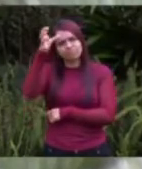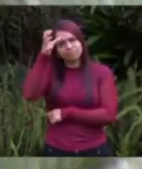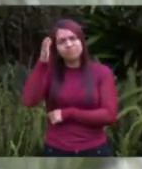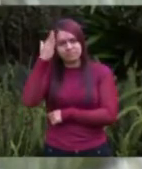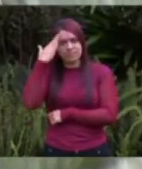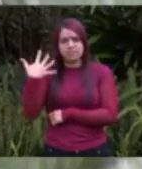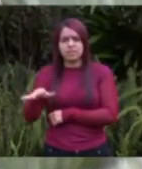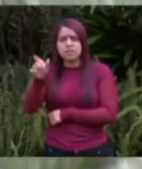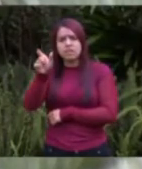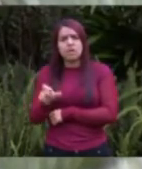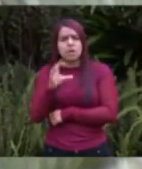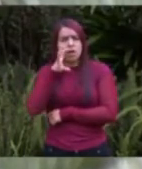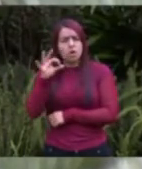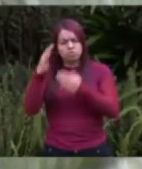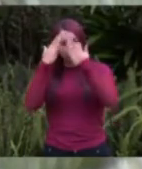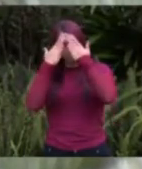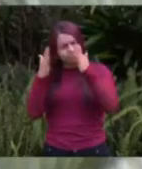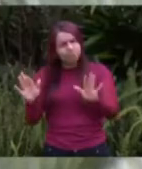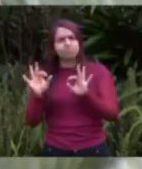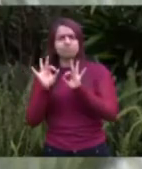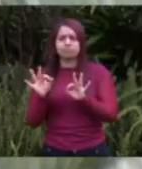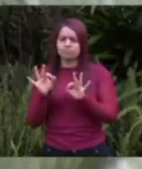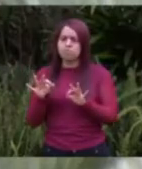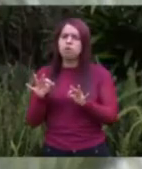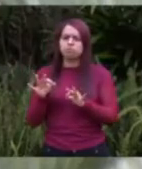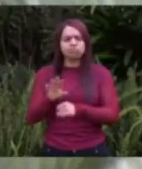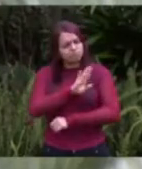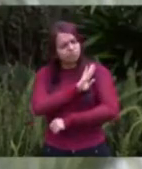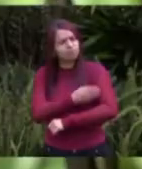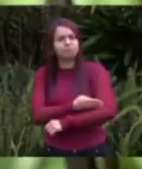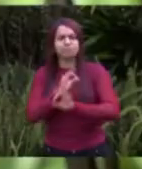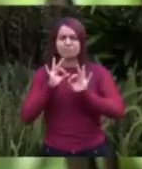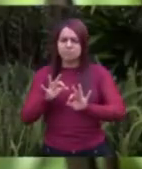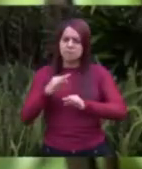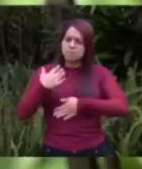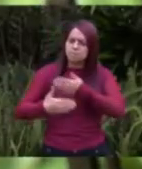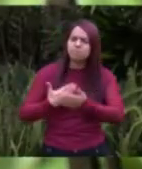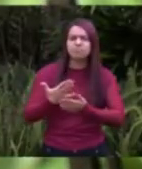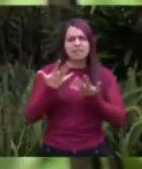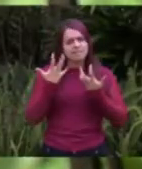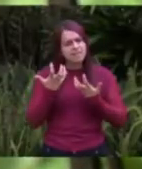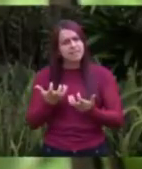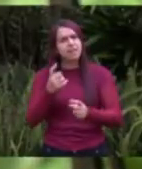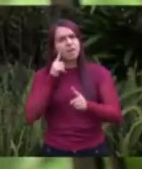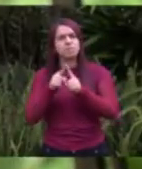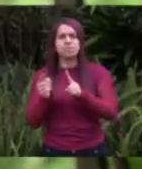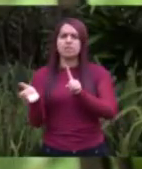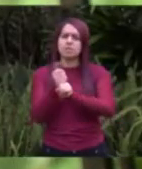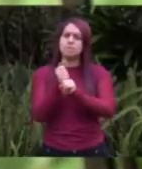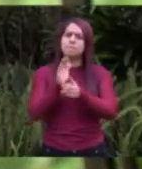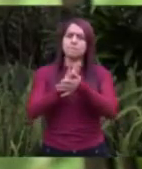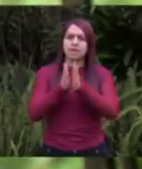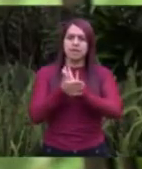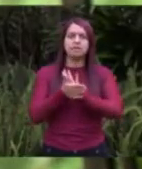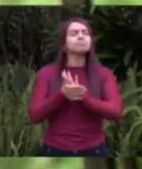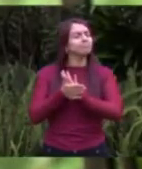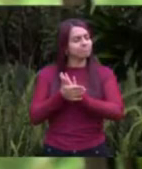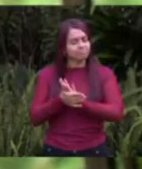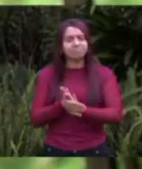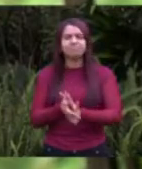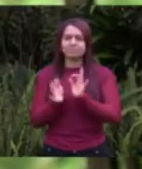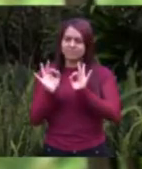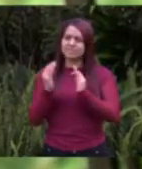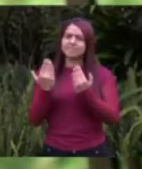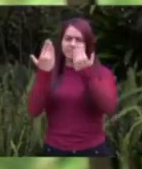hombre demócrata, capaz, su talante siempre de búsqueda de la paz, son los mejores compañeros en